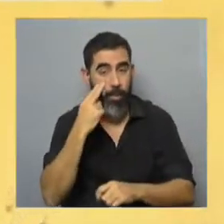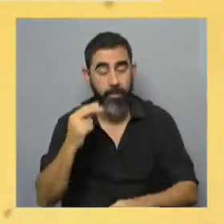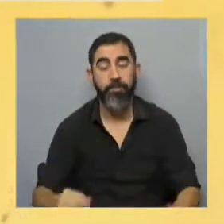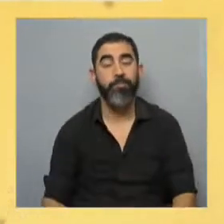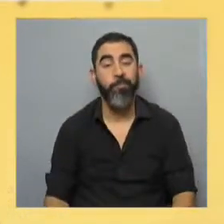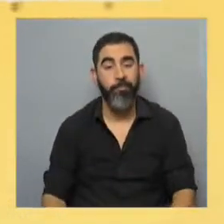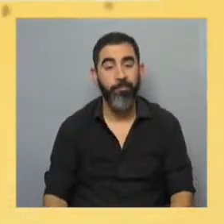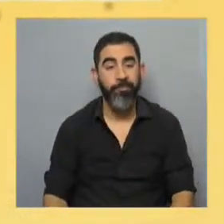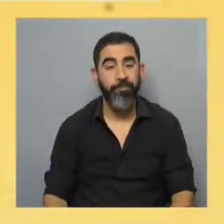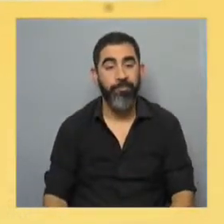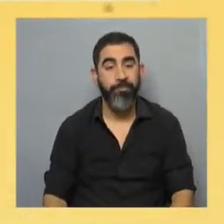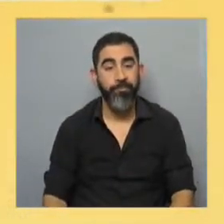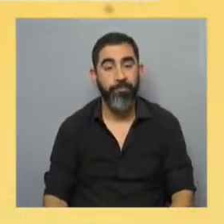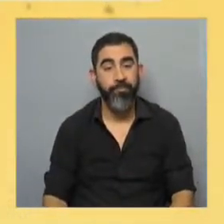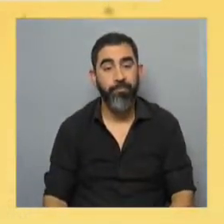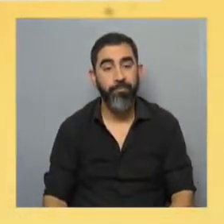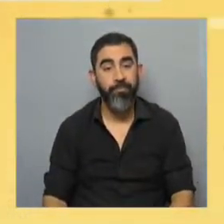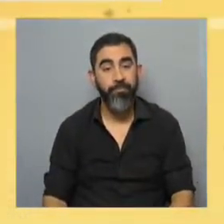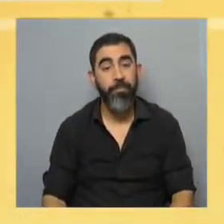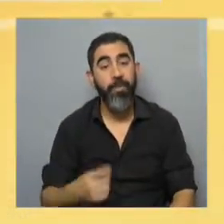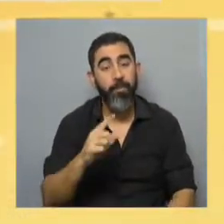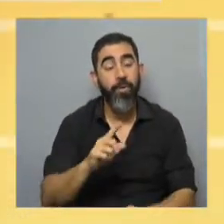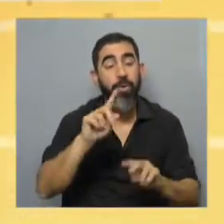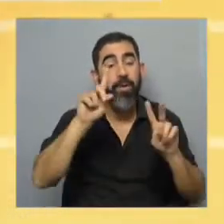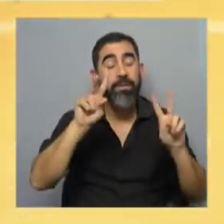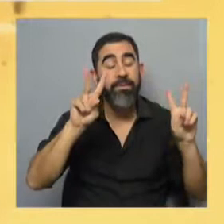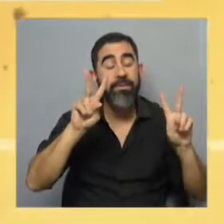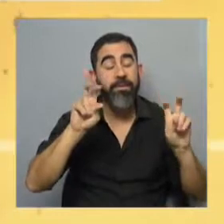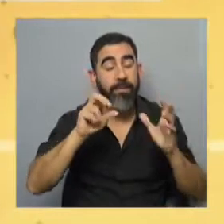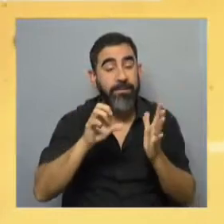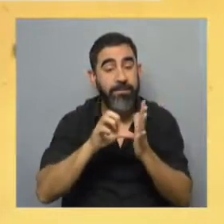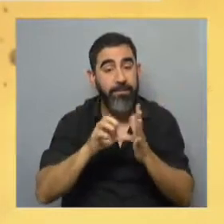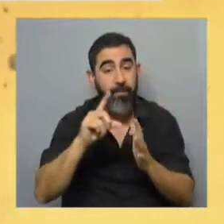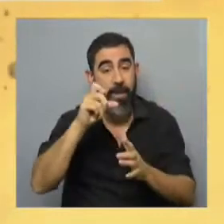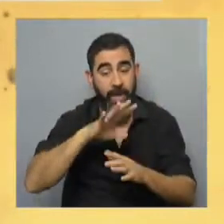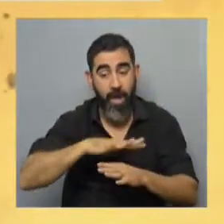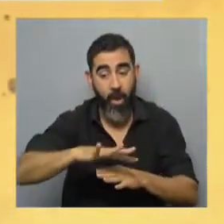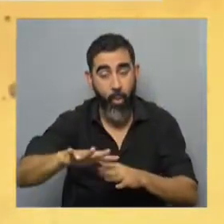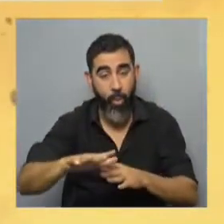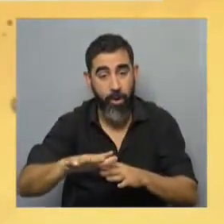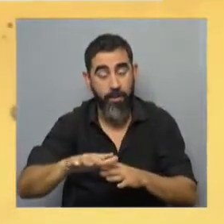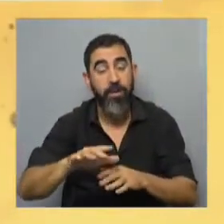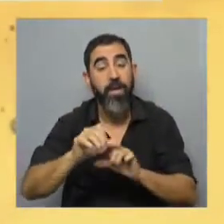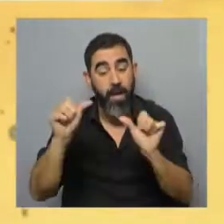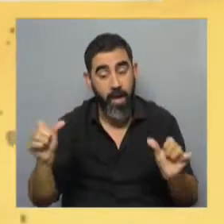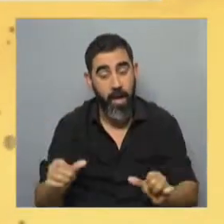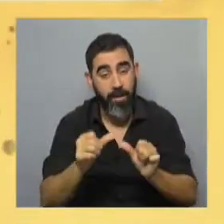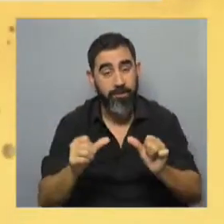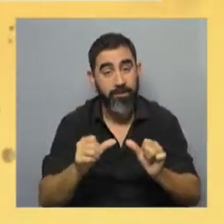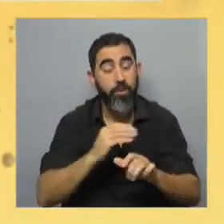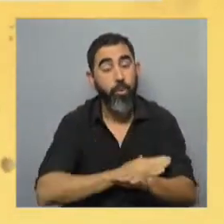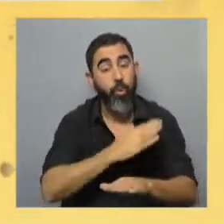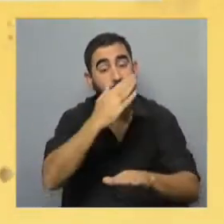problemática. El tema es que la fertilización de los sistemas acuáticos, la eutrofización, genera consecuencias